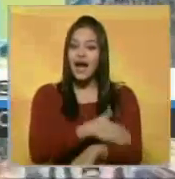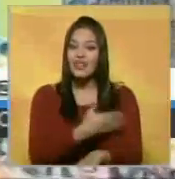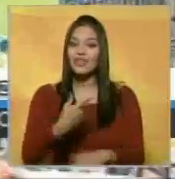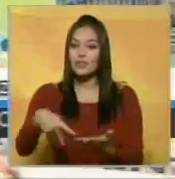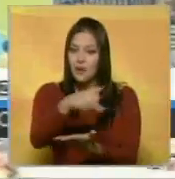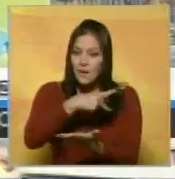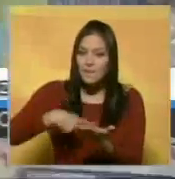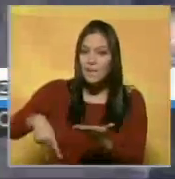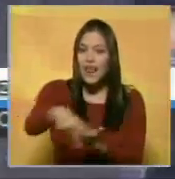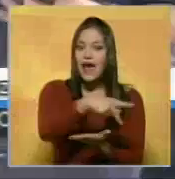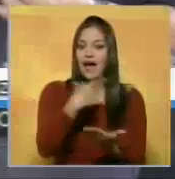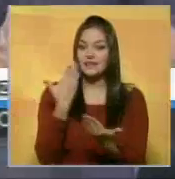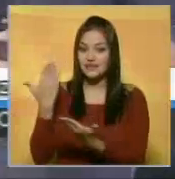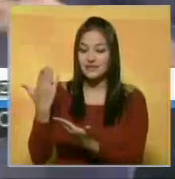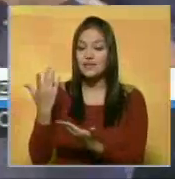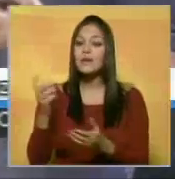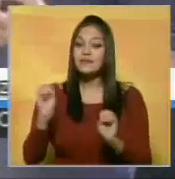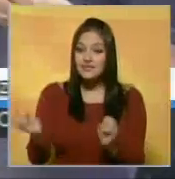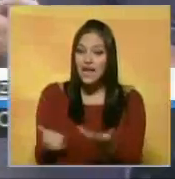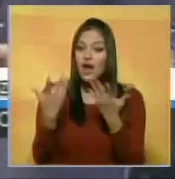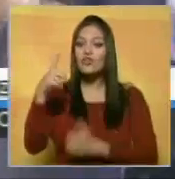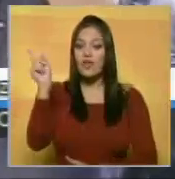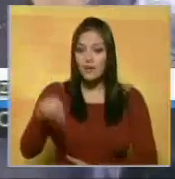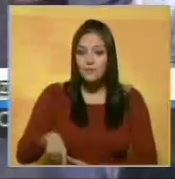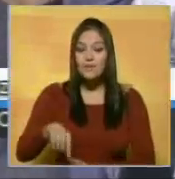plaza Jesús Enrique Lozada y la recuperación del casco central